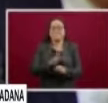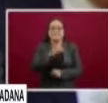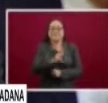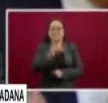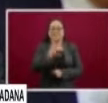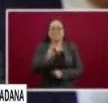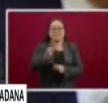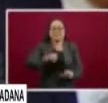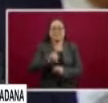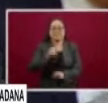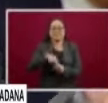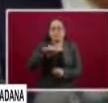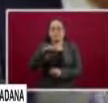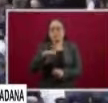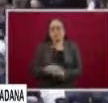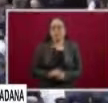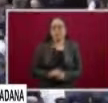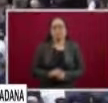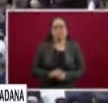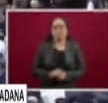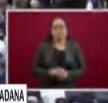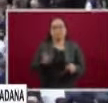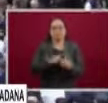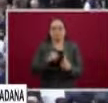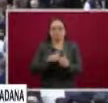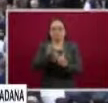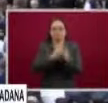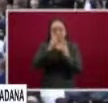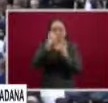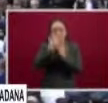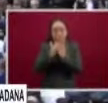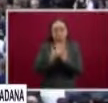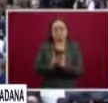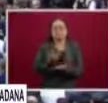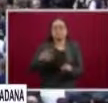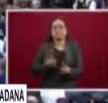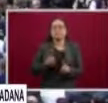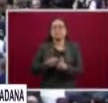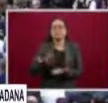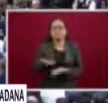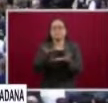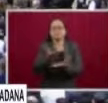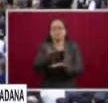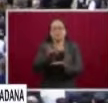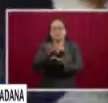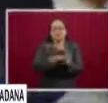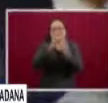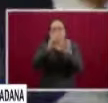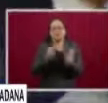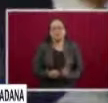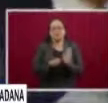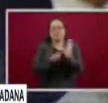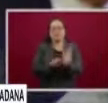que el terreno, la cuenca de la Ciudad de México está sobre esta faja volcánica que va del Golfo al Pacífico.